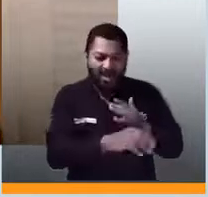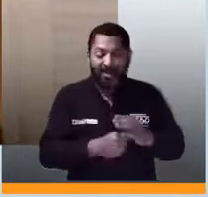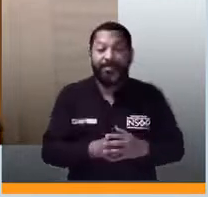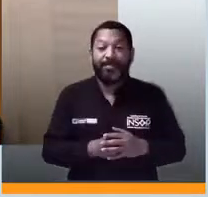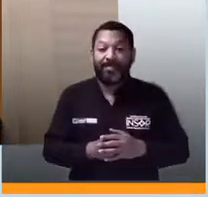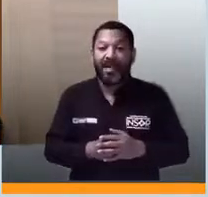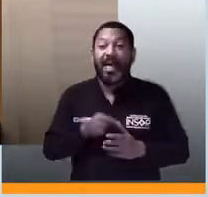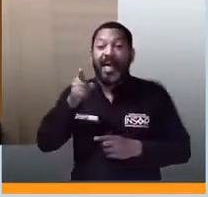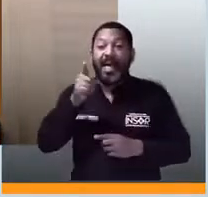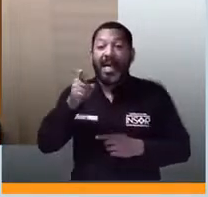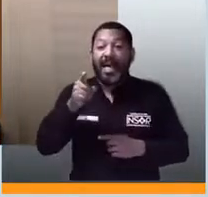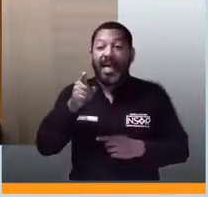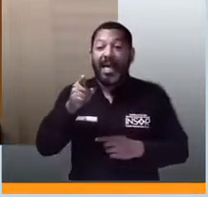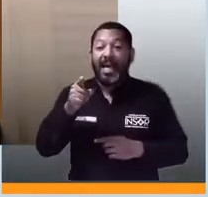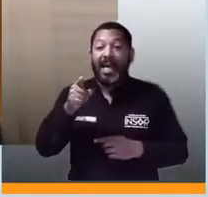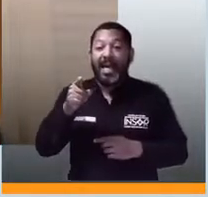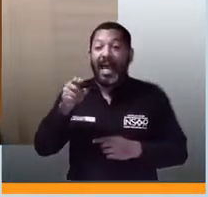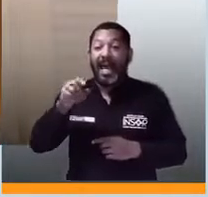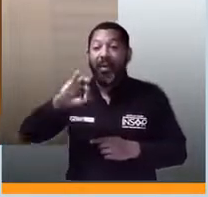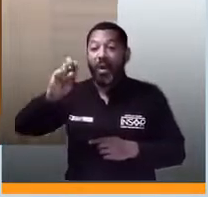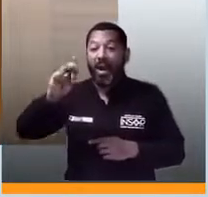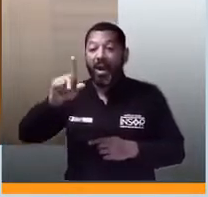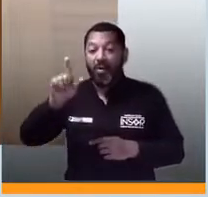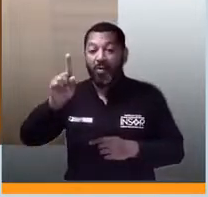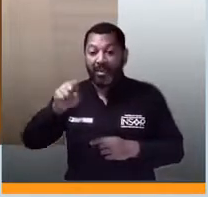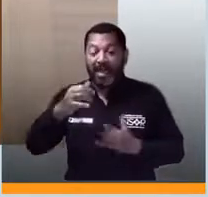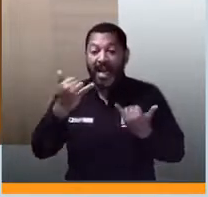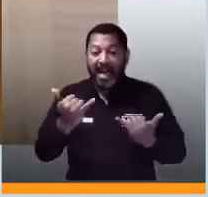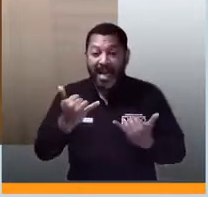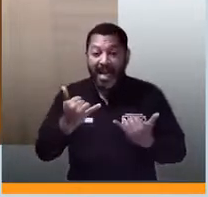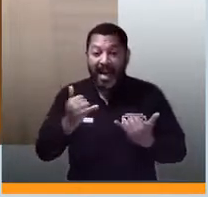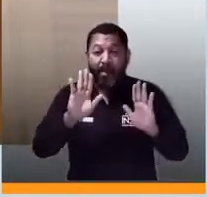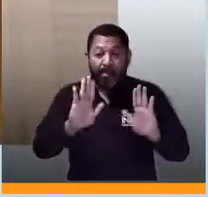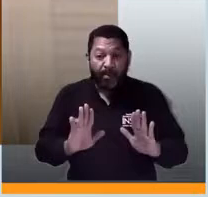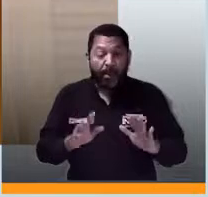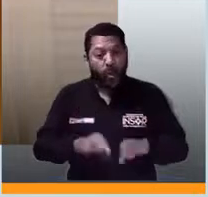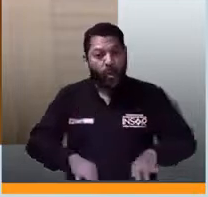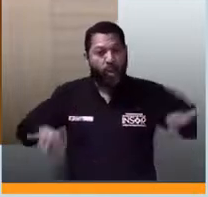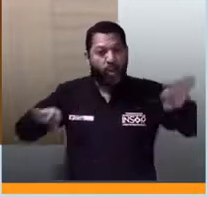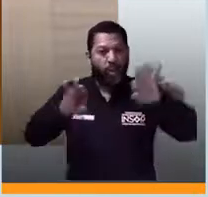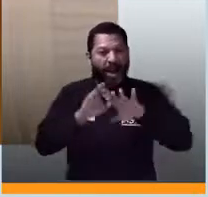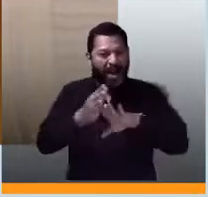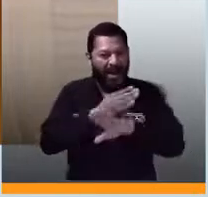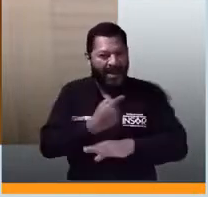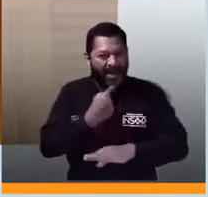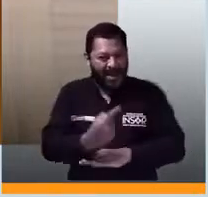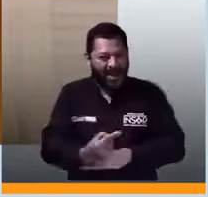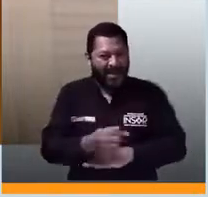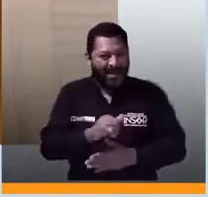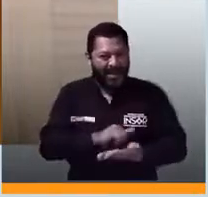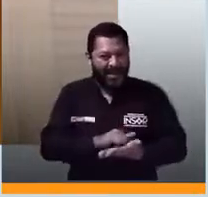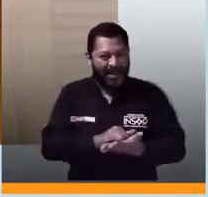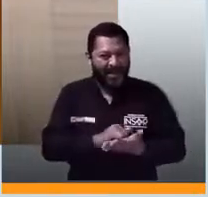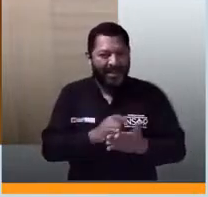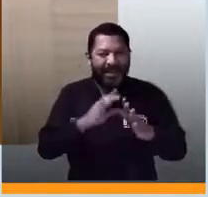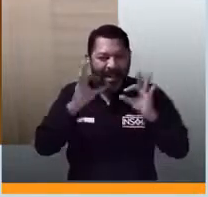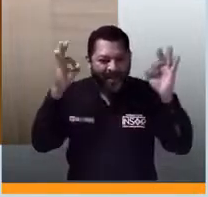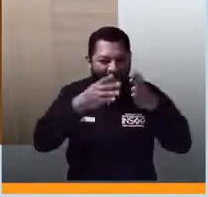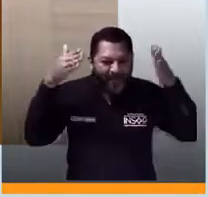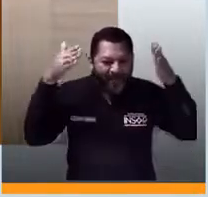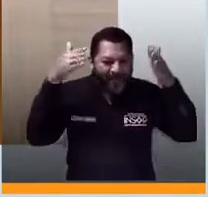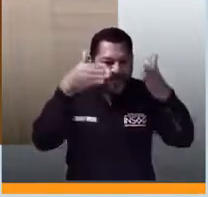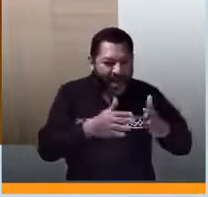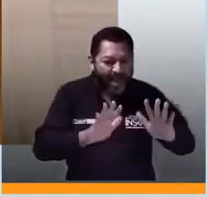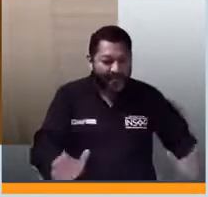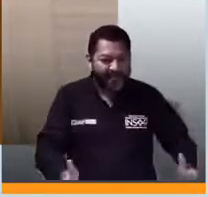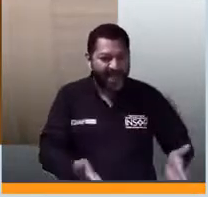Luis le acaba de dar el paso conectando bastante con lo que usted venía hablando del enfoque del